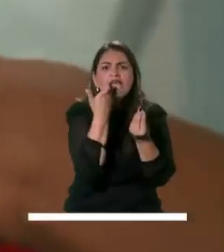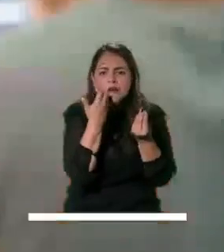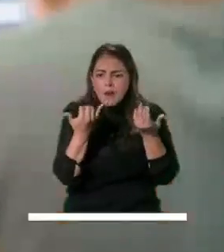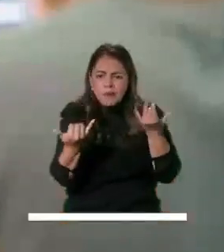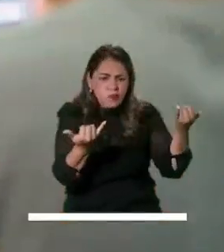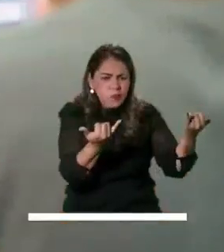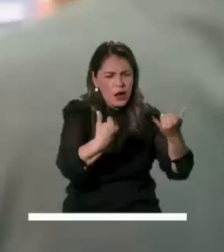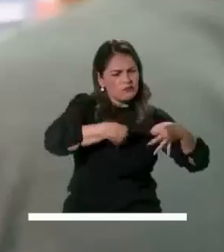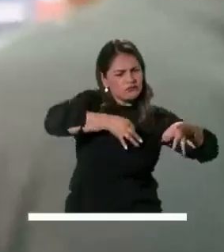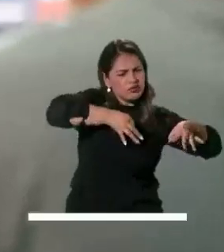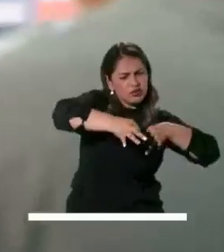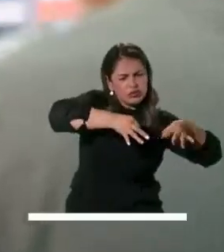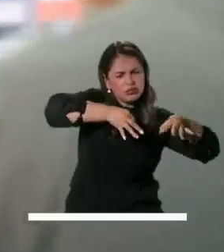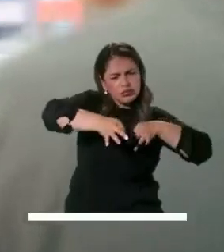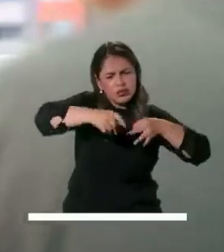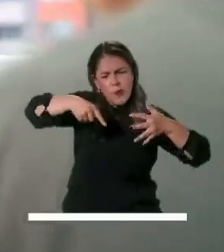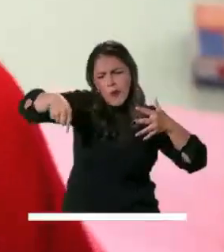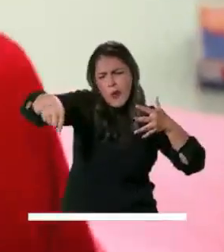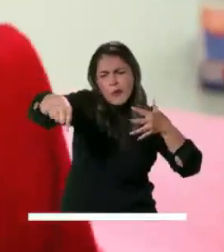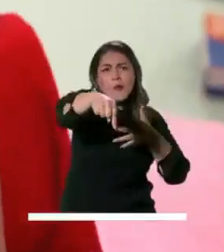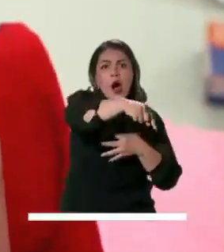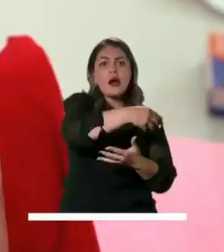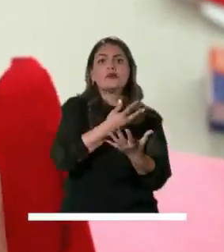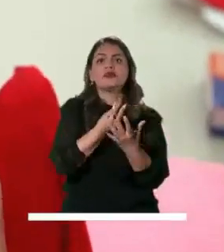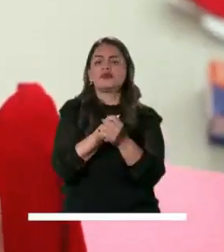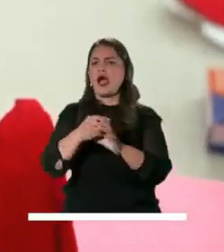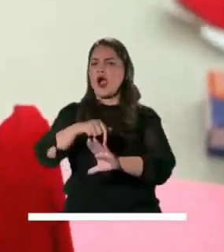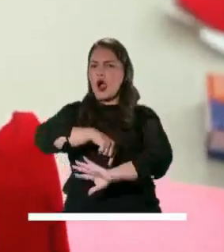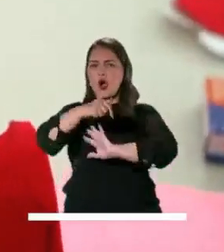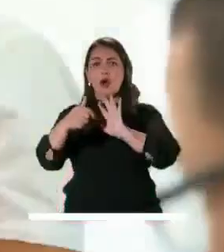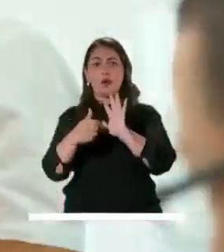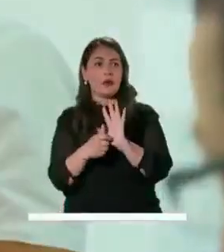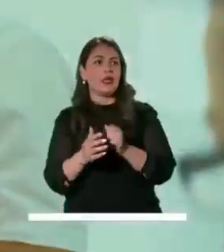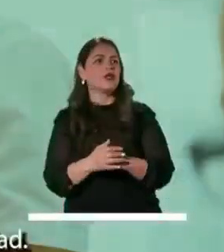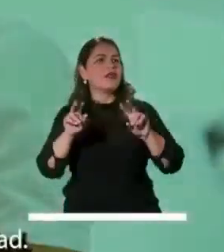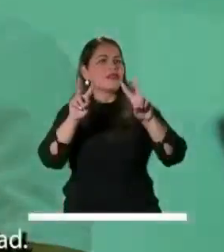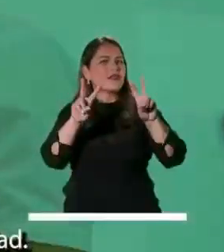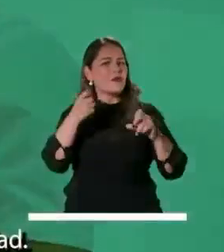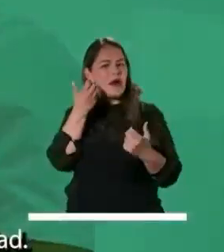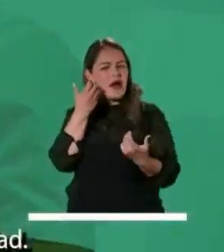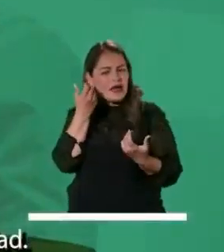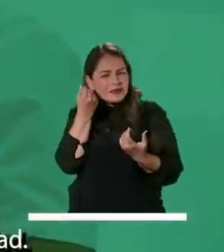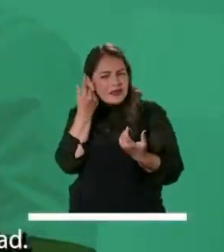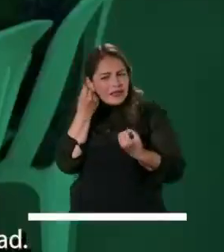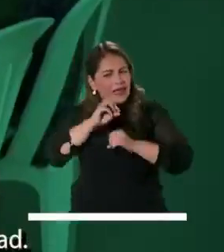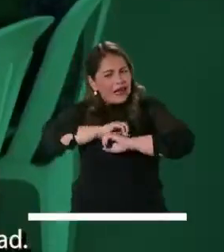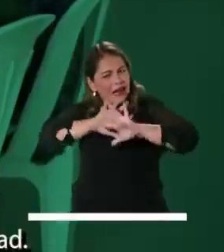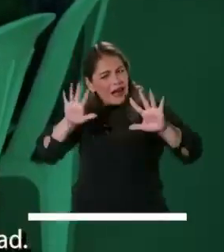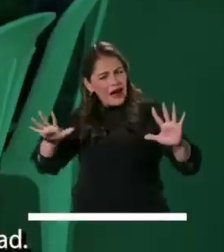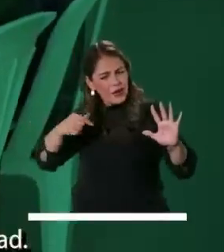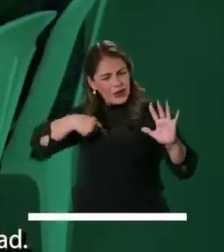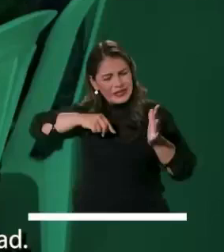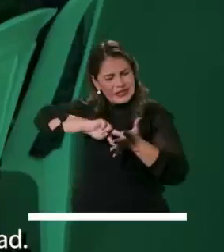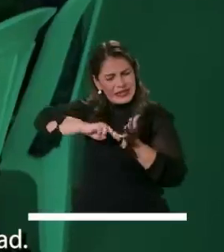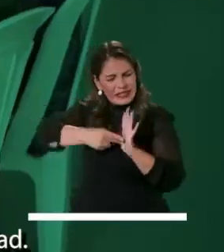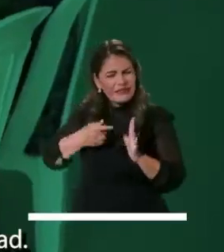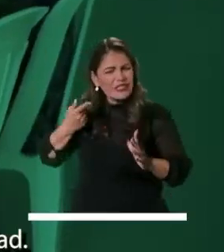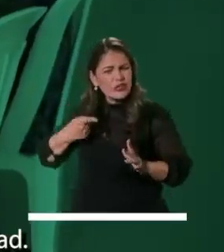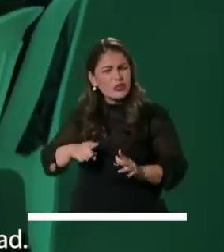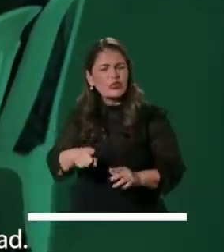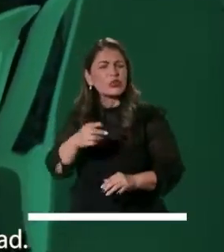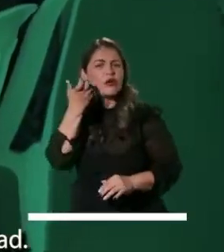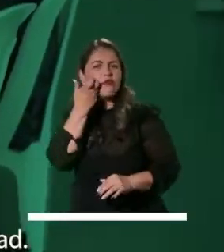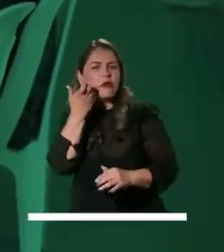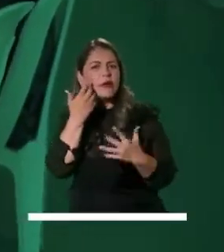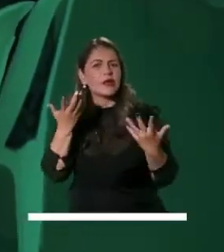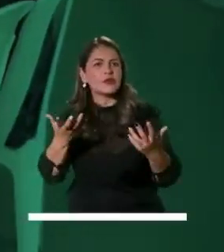intervenciones grupales dirigidas a pacientes con distintas patologías, brindo una atención integral sobre el manejo y la comprensión de la